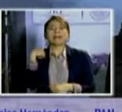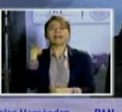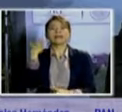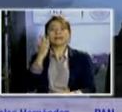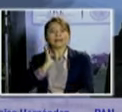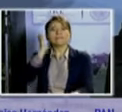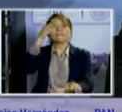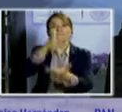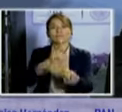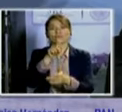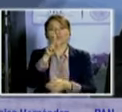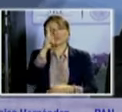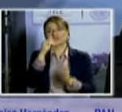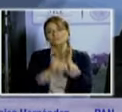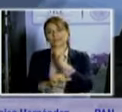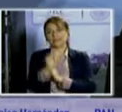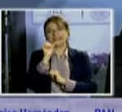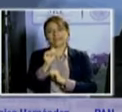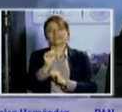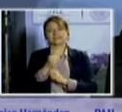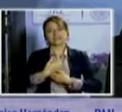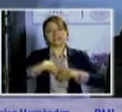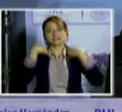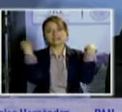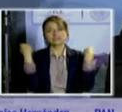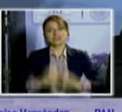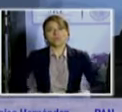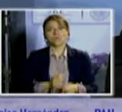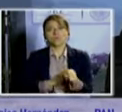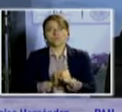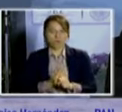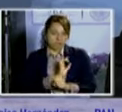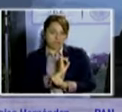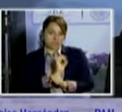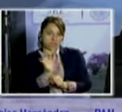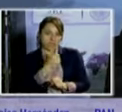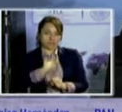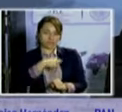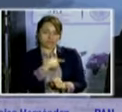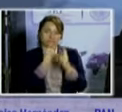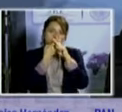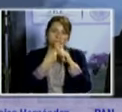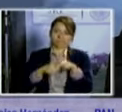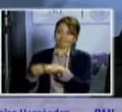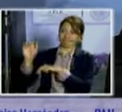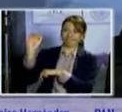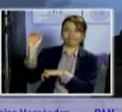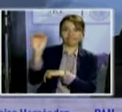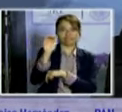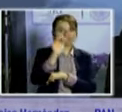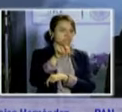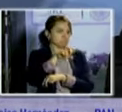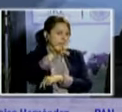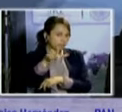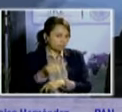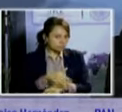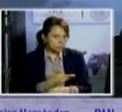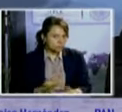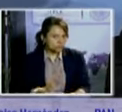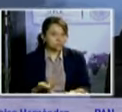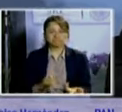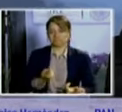debate y ahora como país pues sí estamos obligados a proponer los puntos de la nueva estrategia a partir